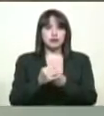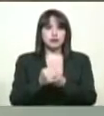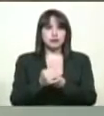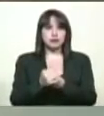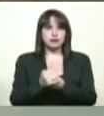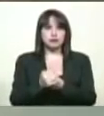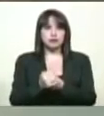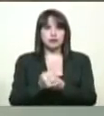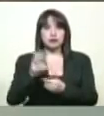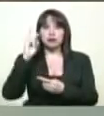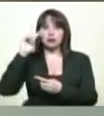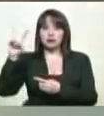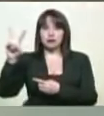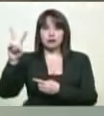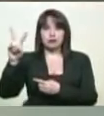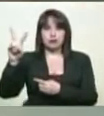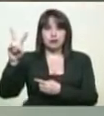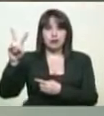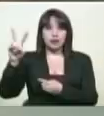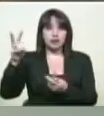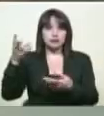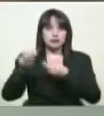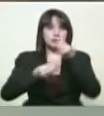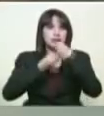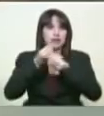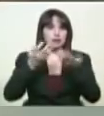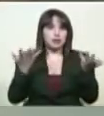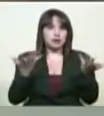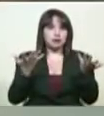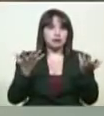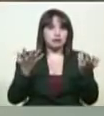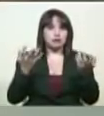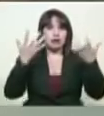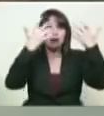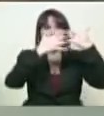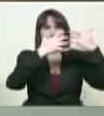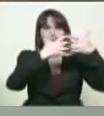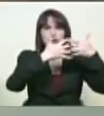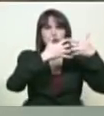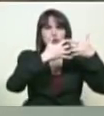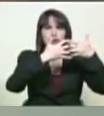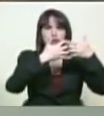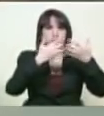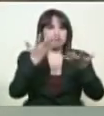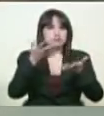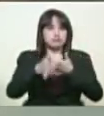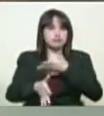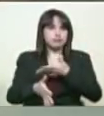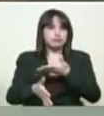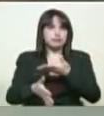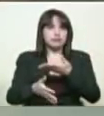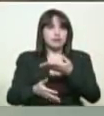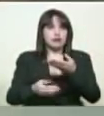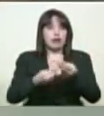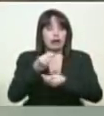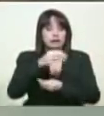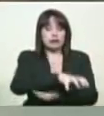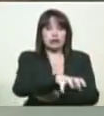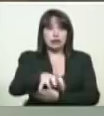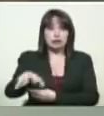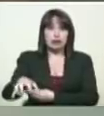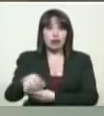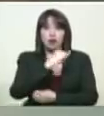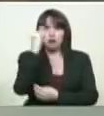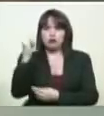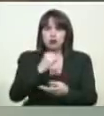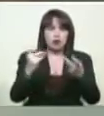meter el ojo a fondo a la industria a la agroindustria he estado por estado son económicas